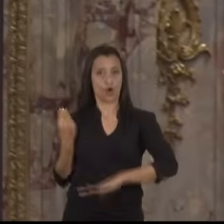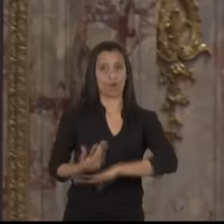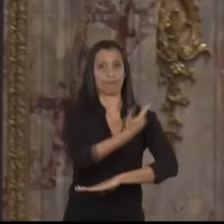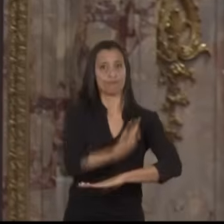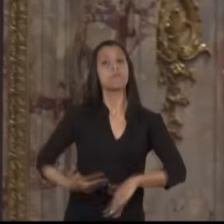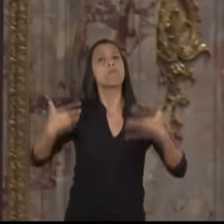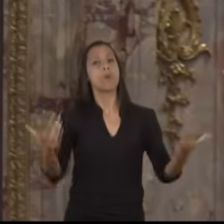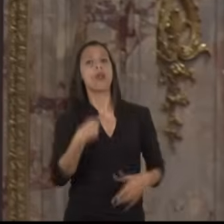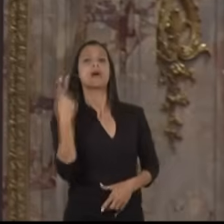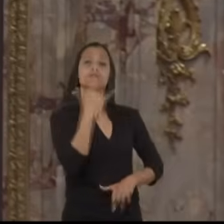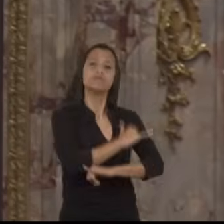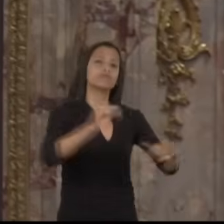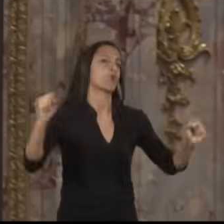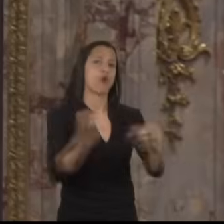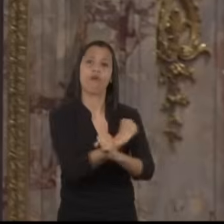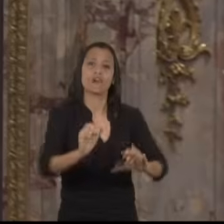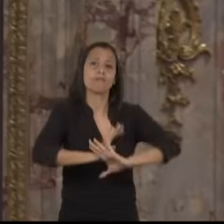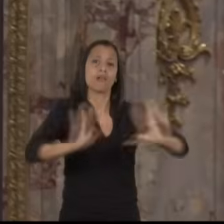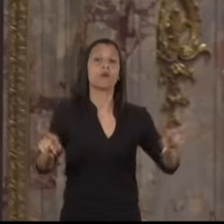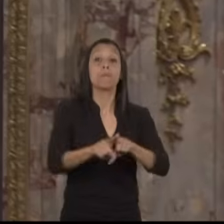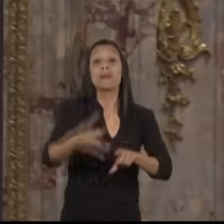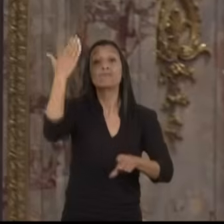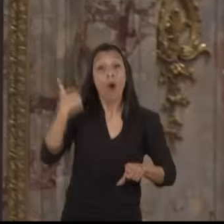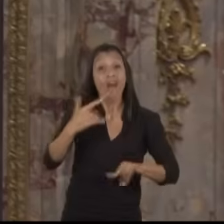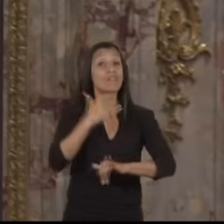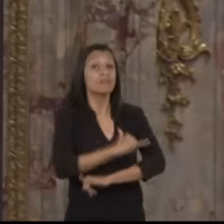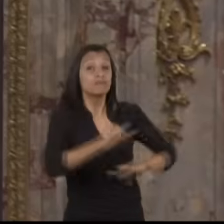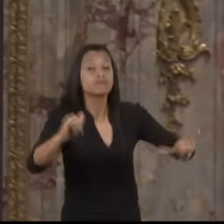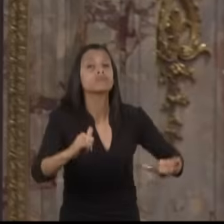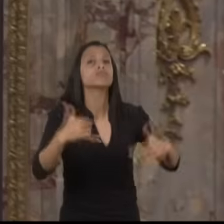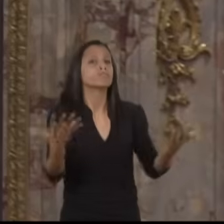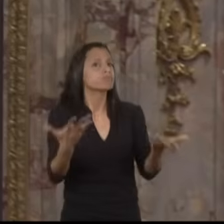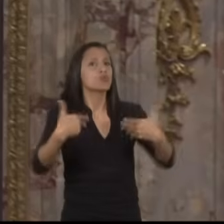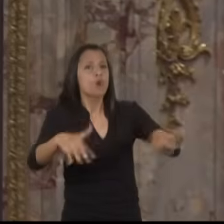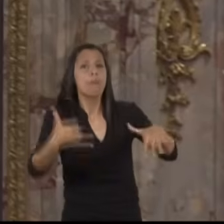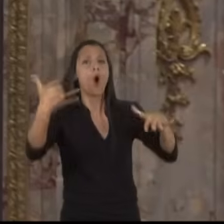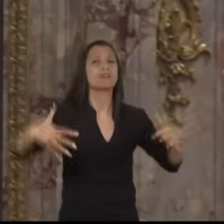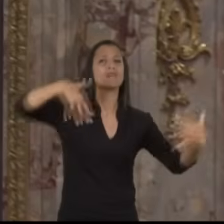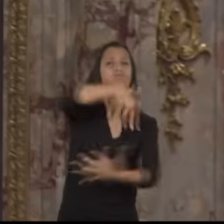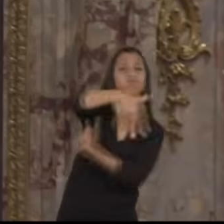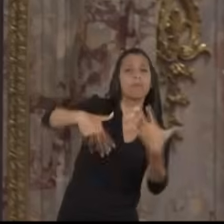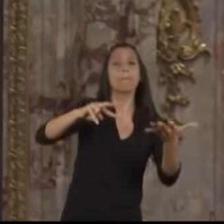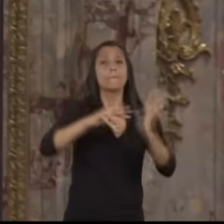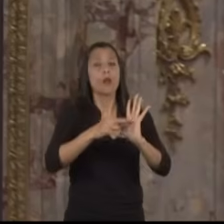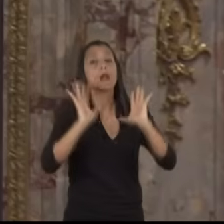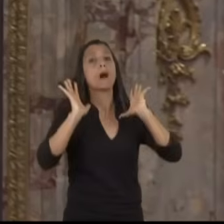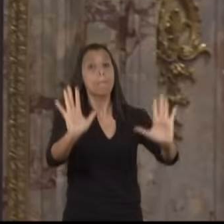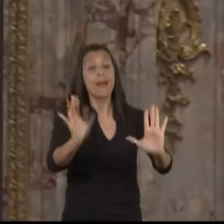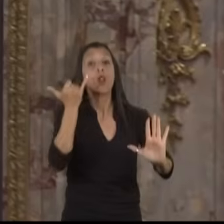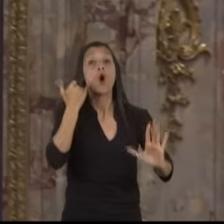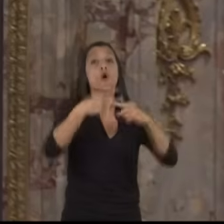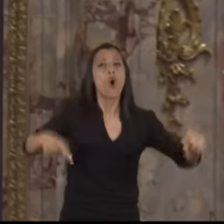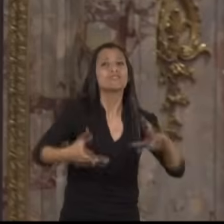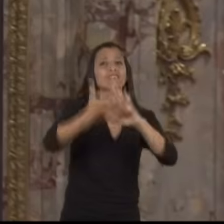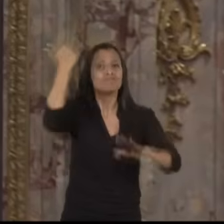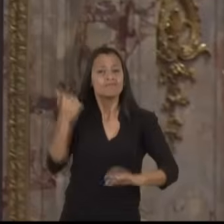podemos afirmar, como hemos hecho en tantas otras veces, y pese a las turbulencias coyunturales, que lo peor ya